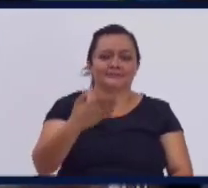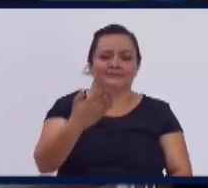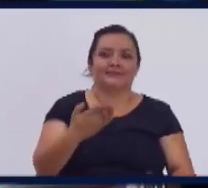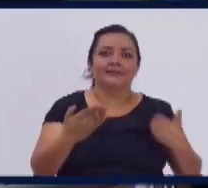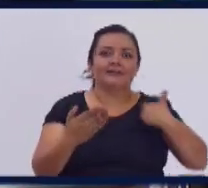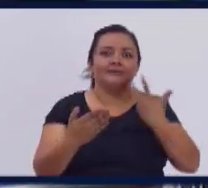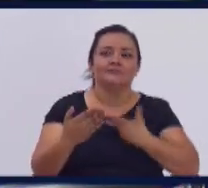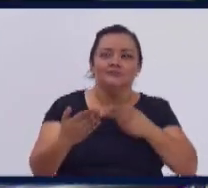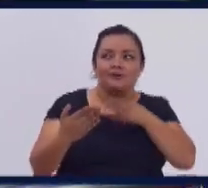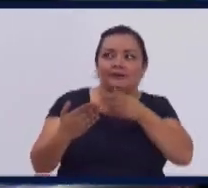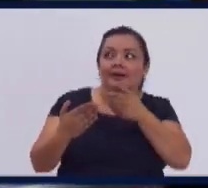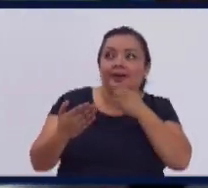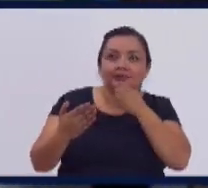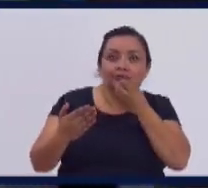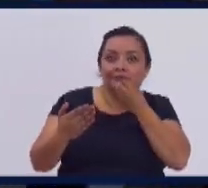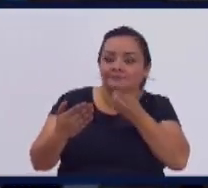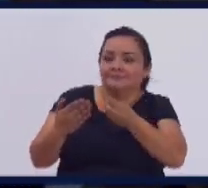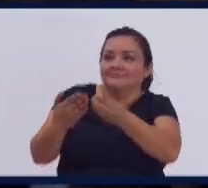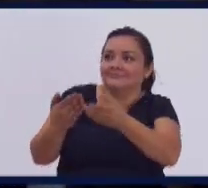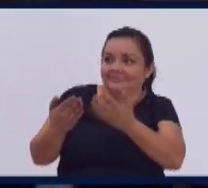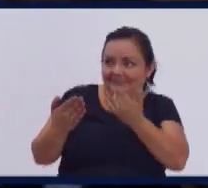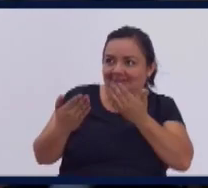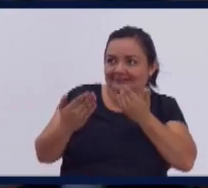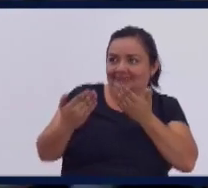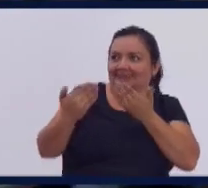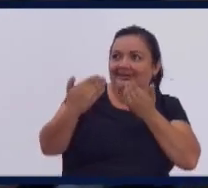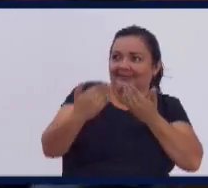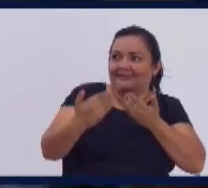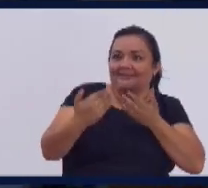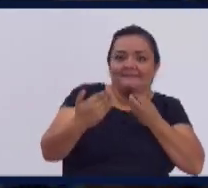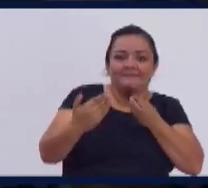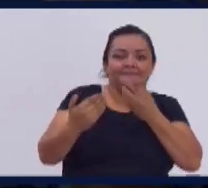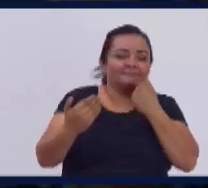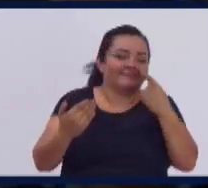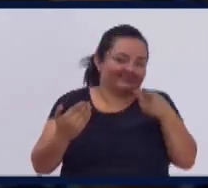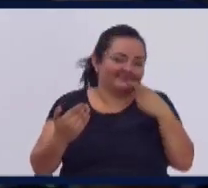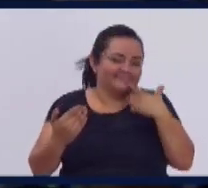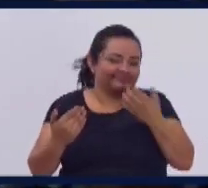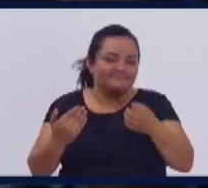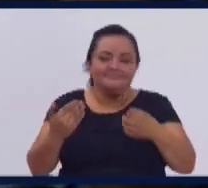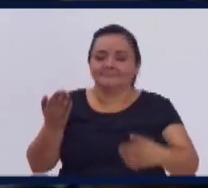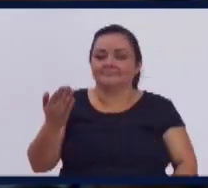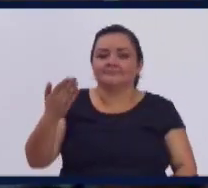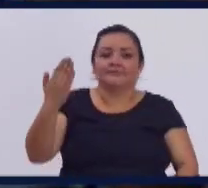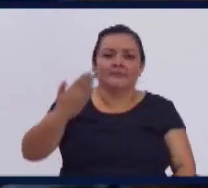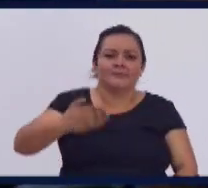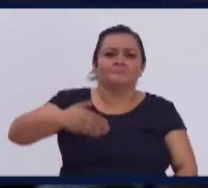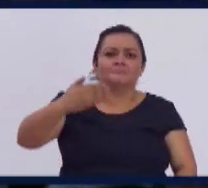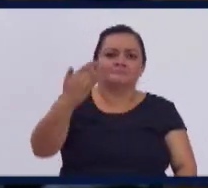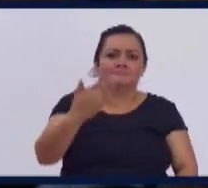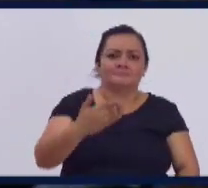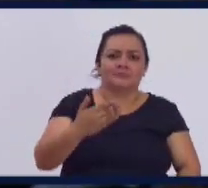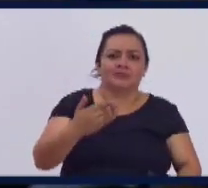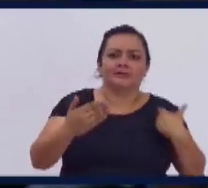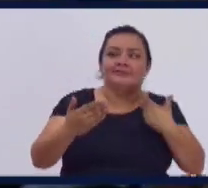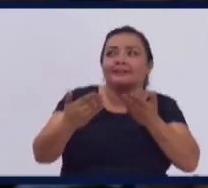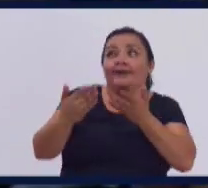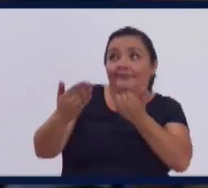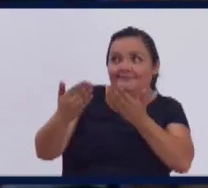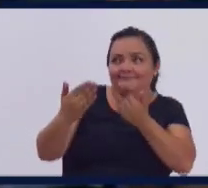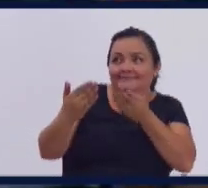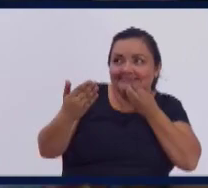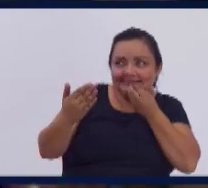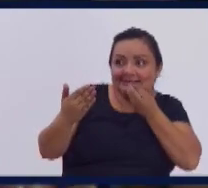burro un par de hojas y plantas, no me quiero, no puedo decir que una zanahoria porque estoy mintiendo, para desviar al burro